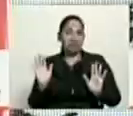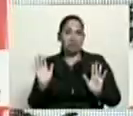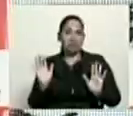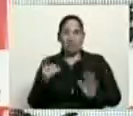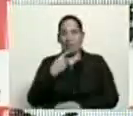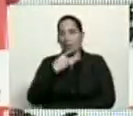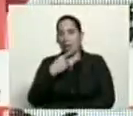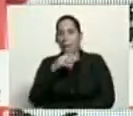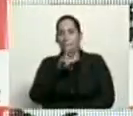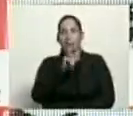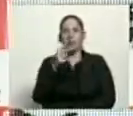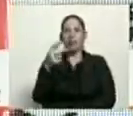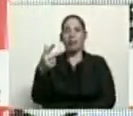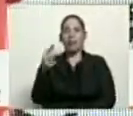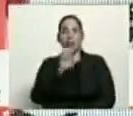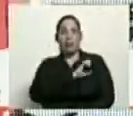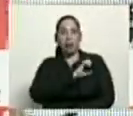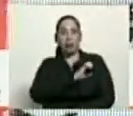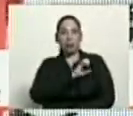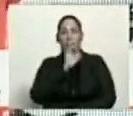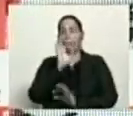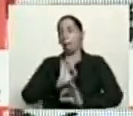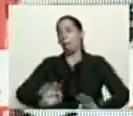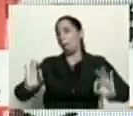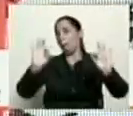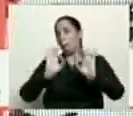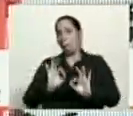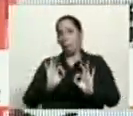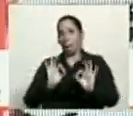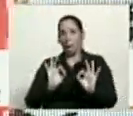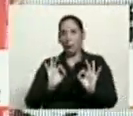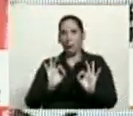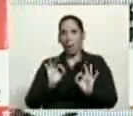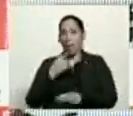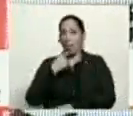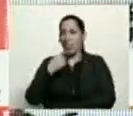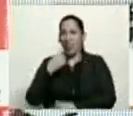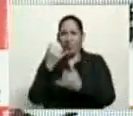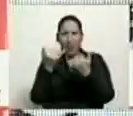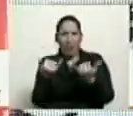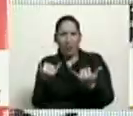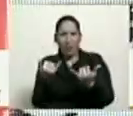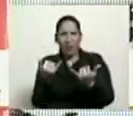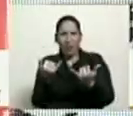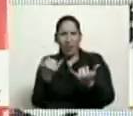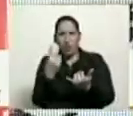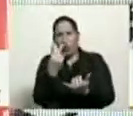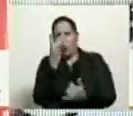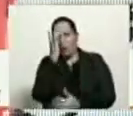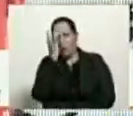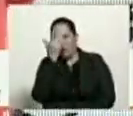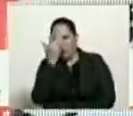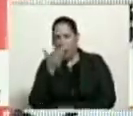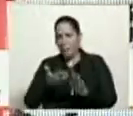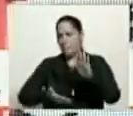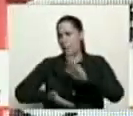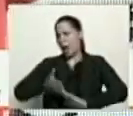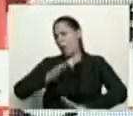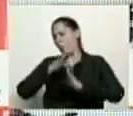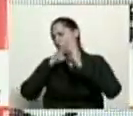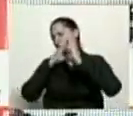dijeron que era el 23 de enero y no fue. Te dijeron ahora si el 2 de febrero vamos con